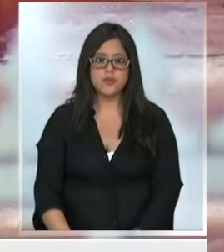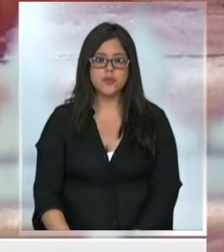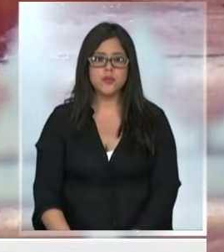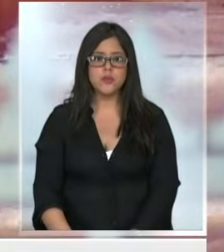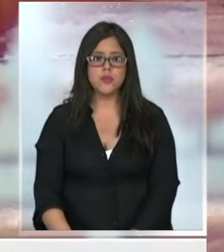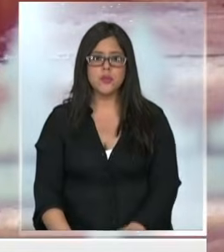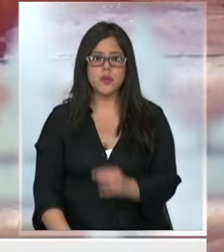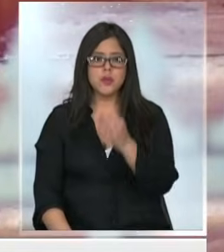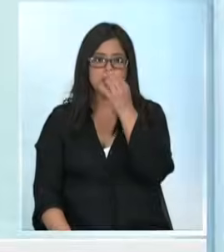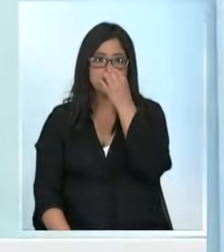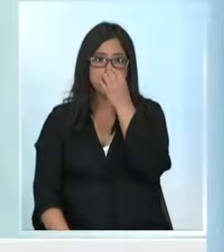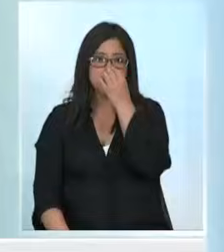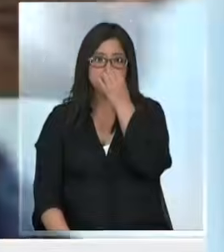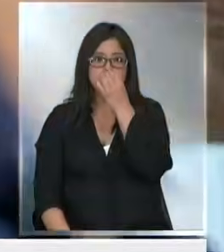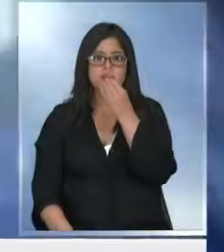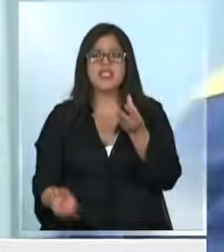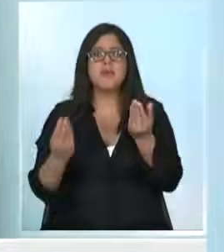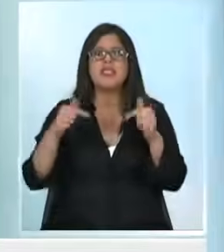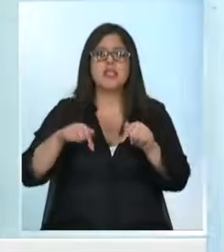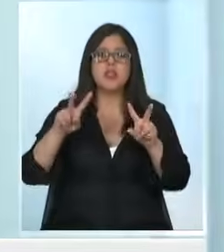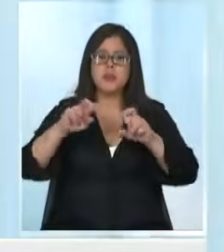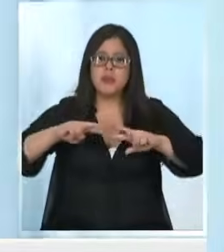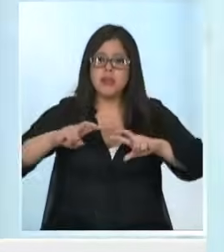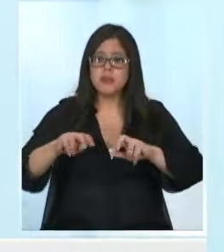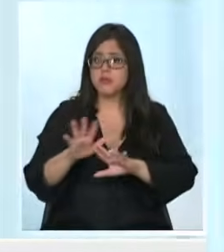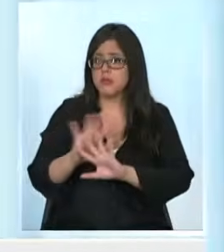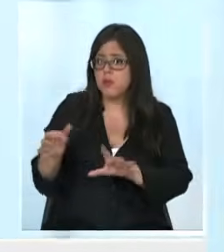¿Qué pasa con la investigación? ¿Qué te han dicho? Nada.